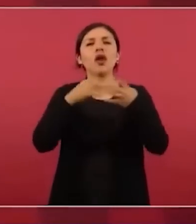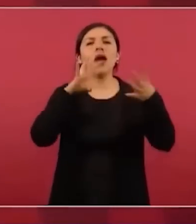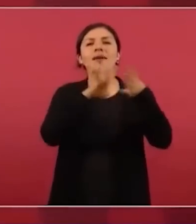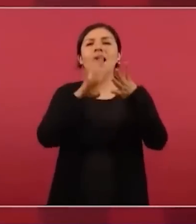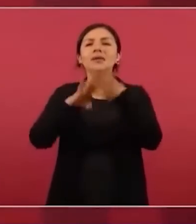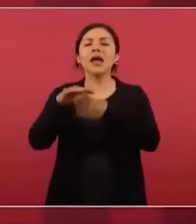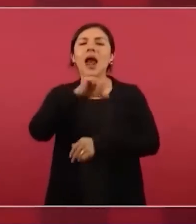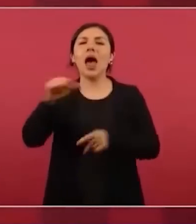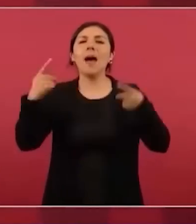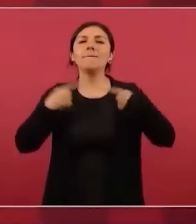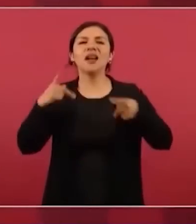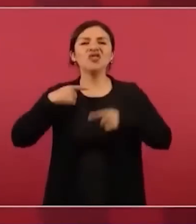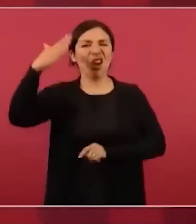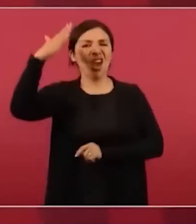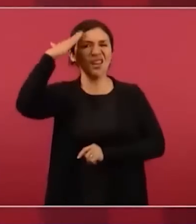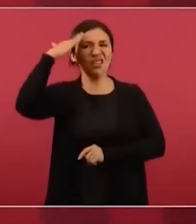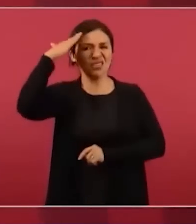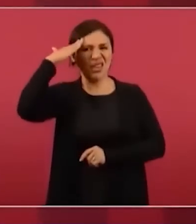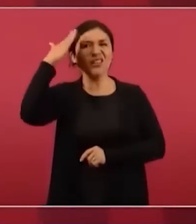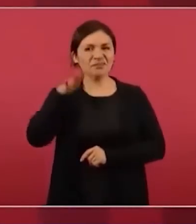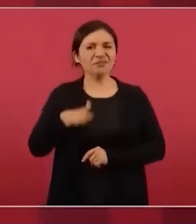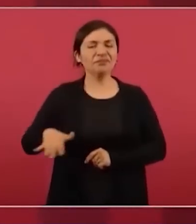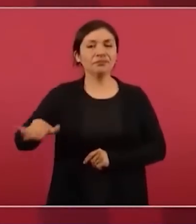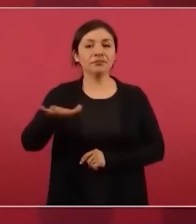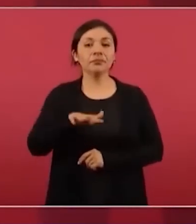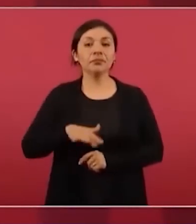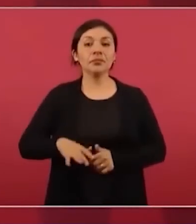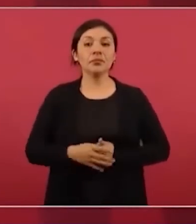algunos dirigentes